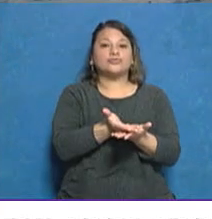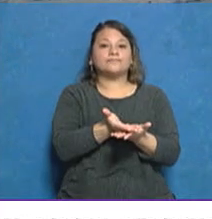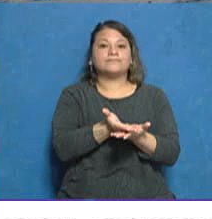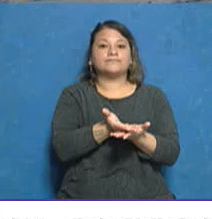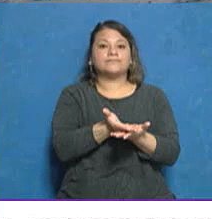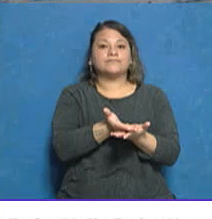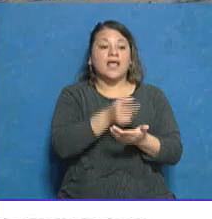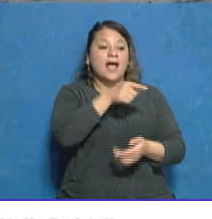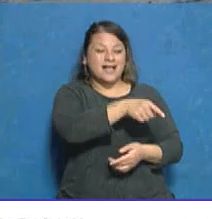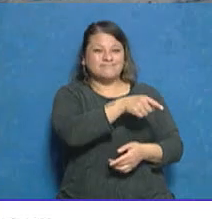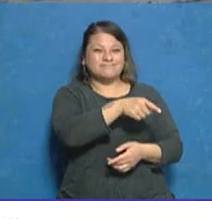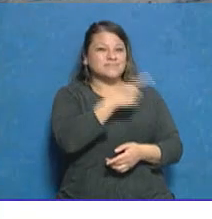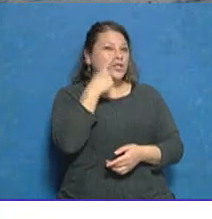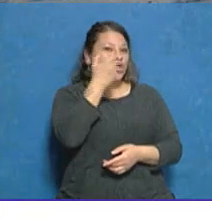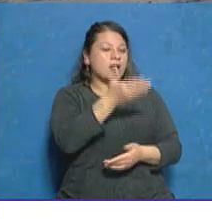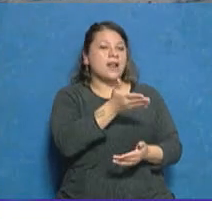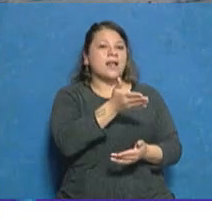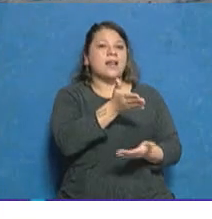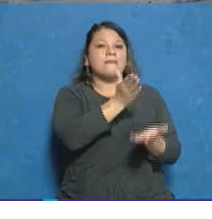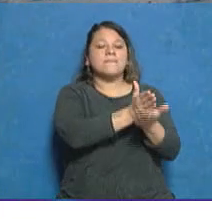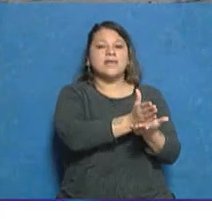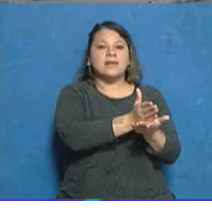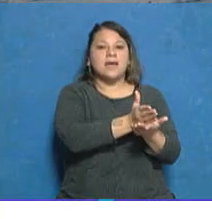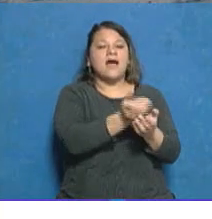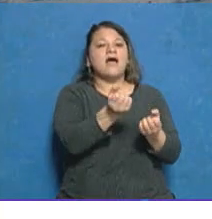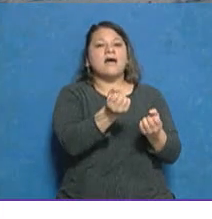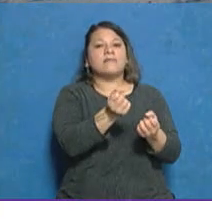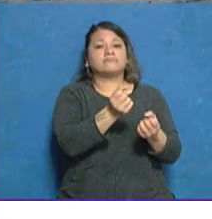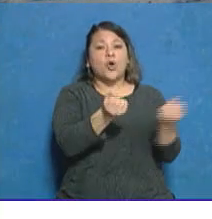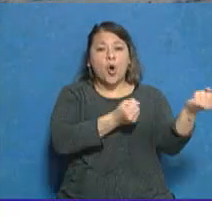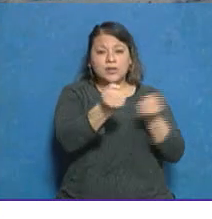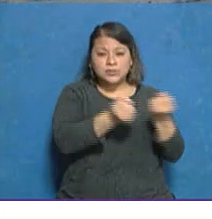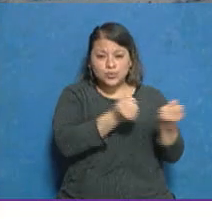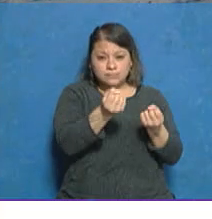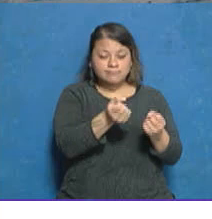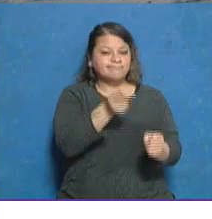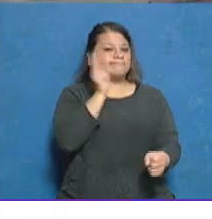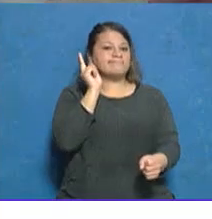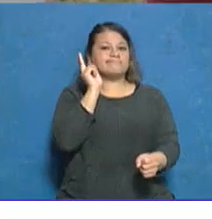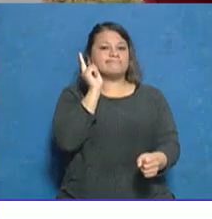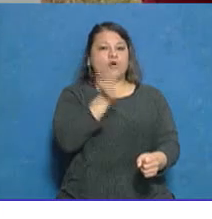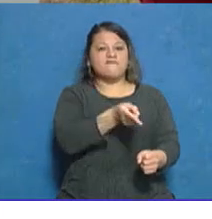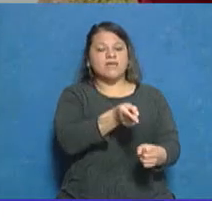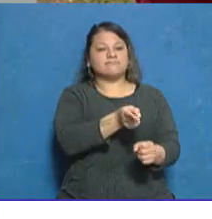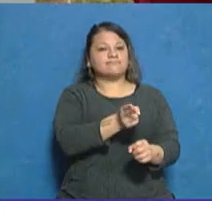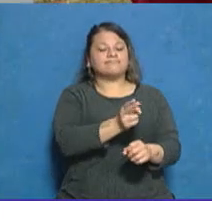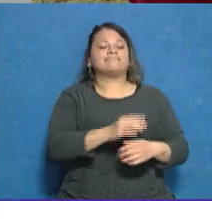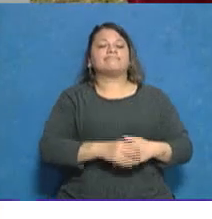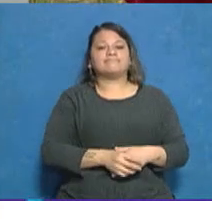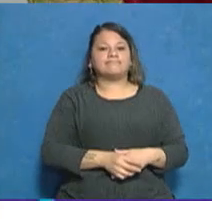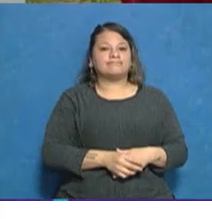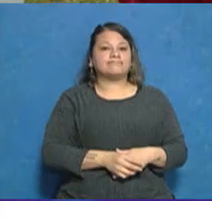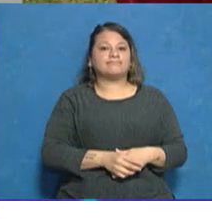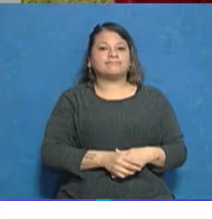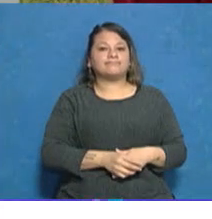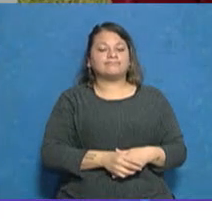imponga al señor José Casia la pena de inhabilitación especial prevista por el artículo 20 bis, inciso tercero del